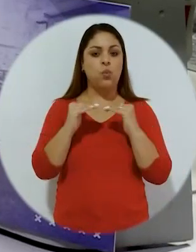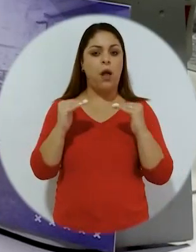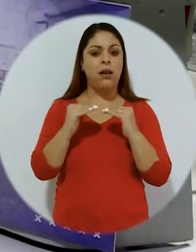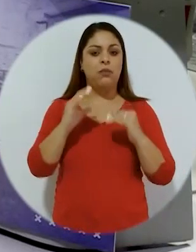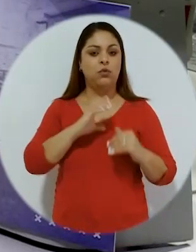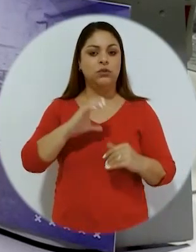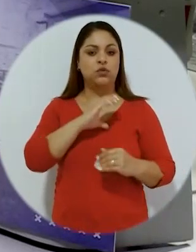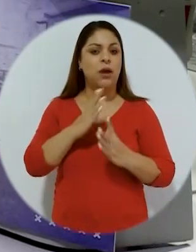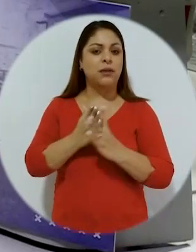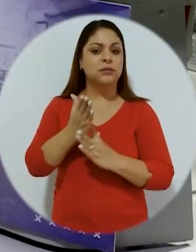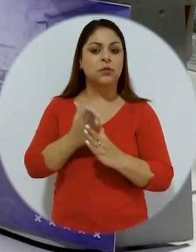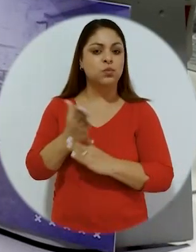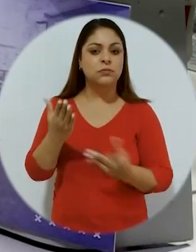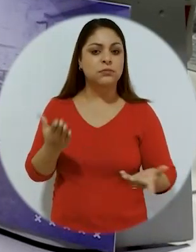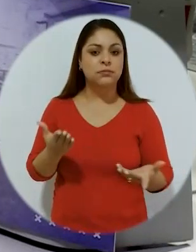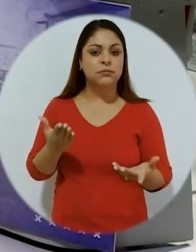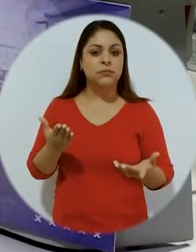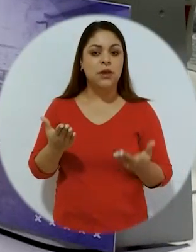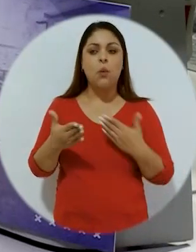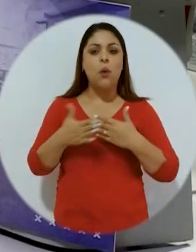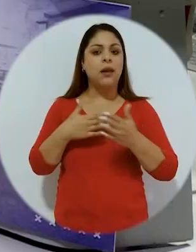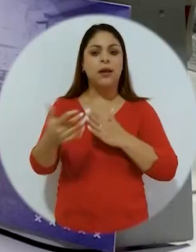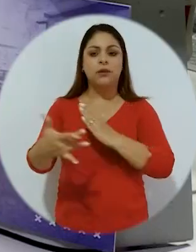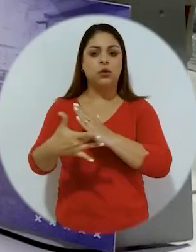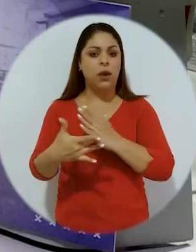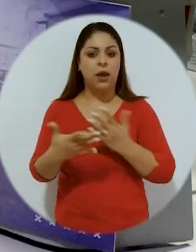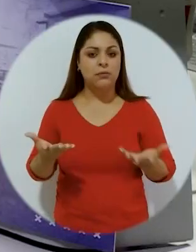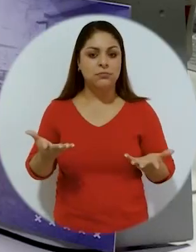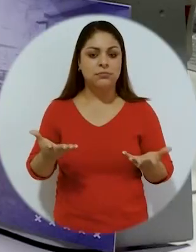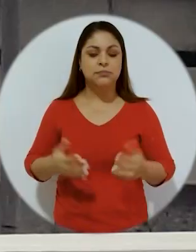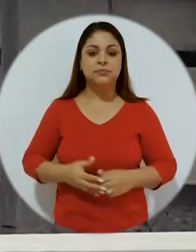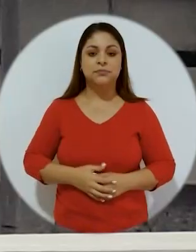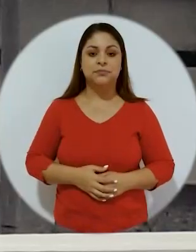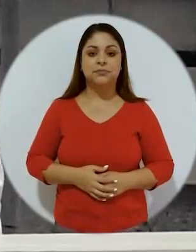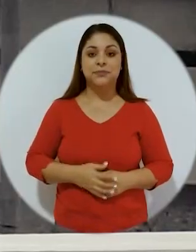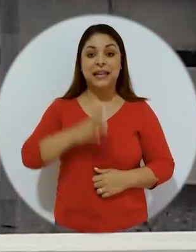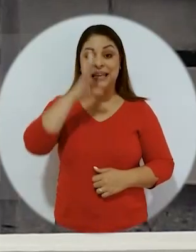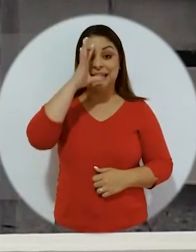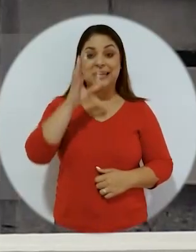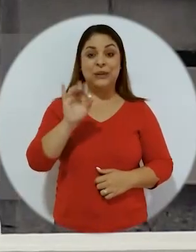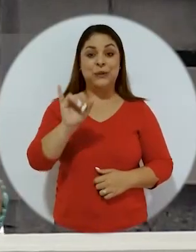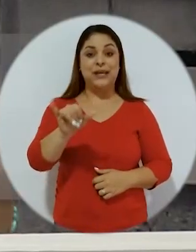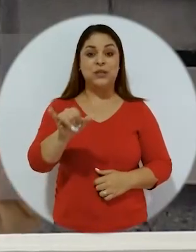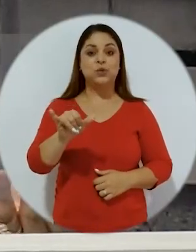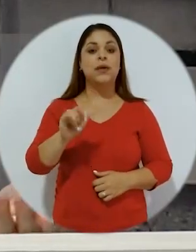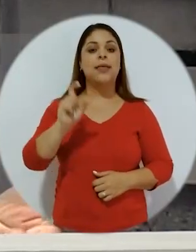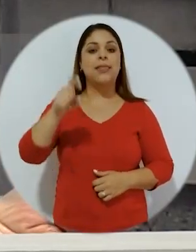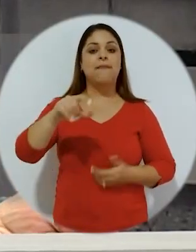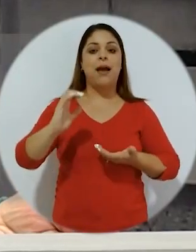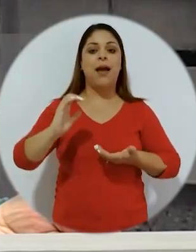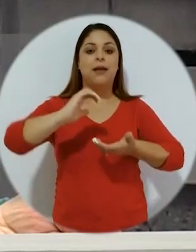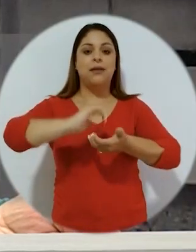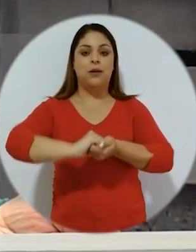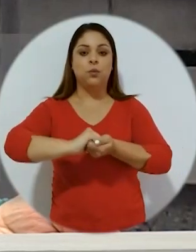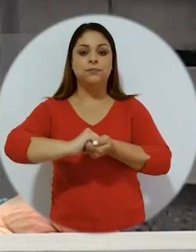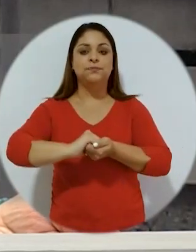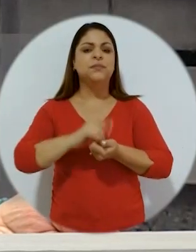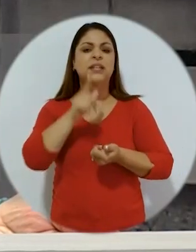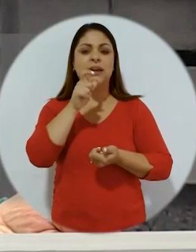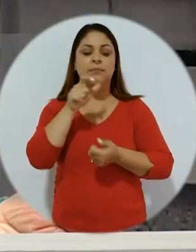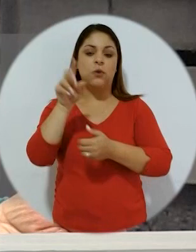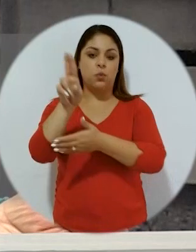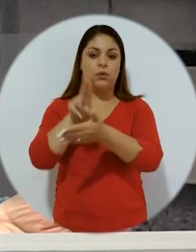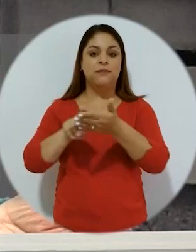en materia de acceso a todo tipo de tecnología, independientemente para que sea. Yo creo que ahí es donde se convierte en un aliado muy